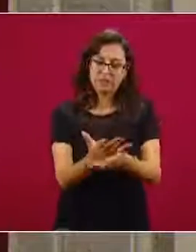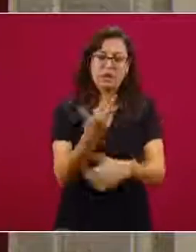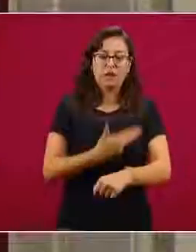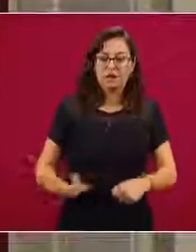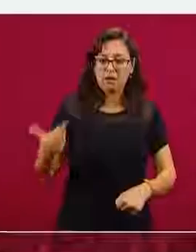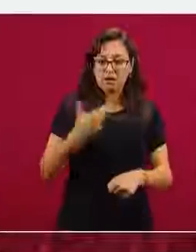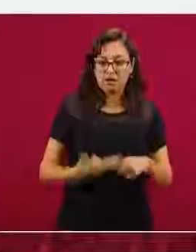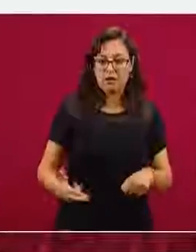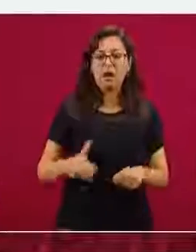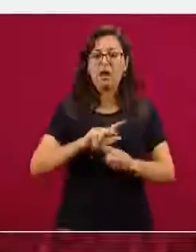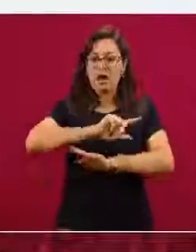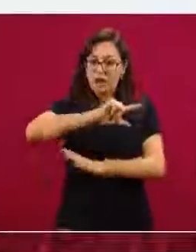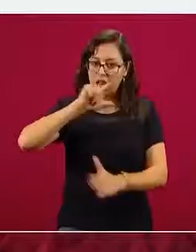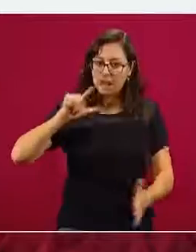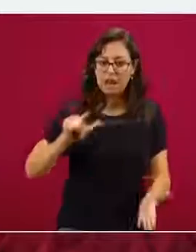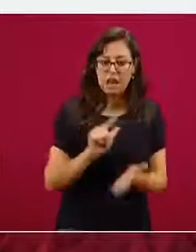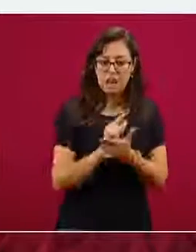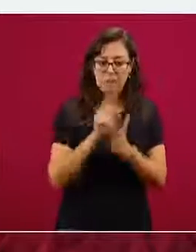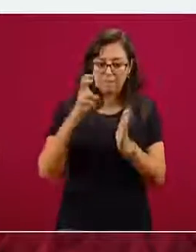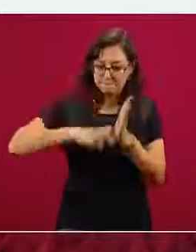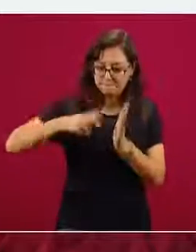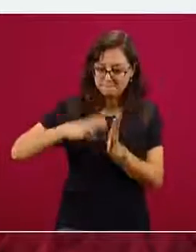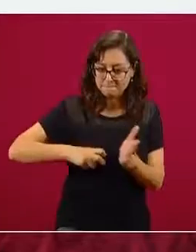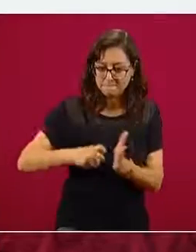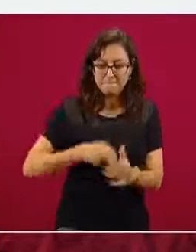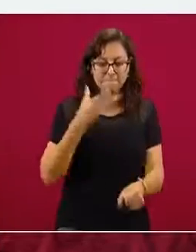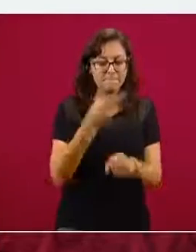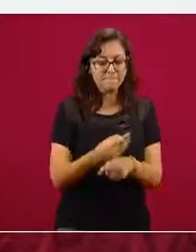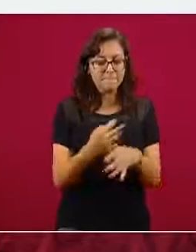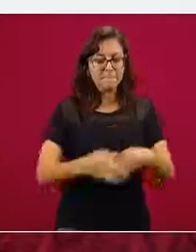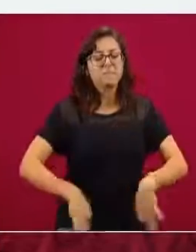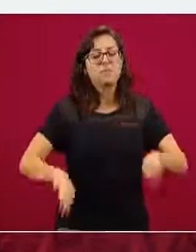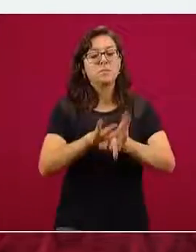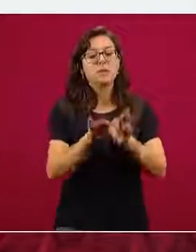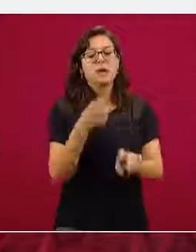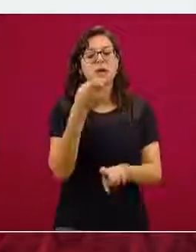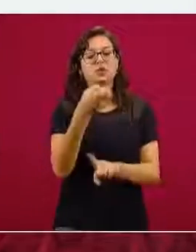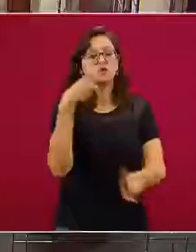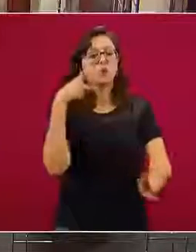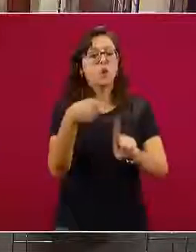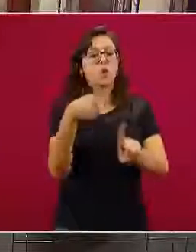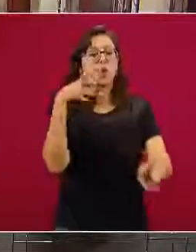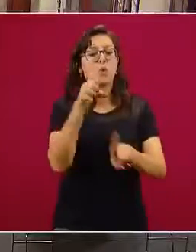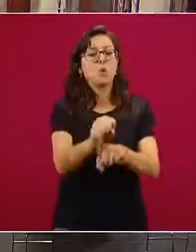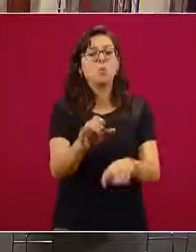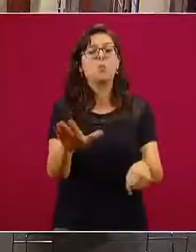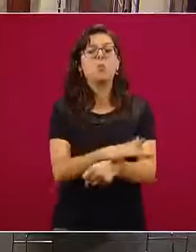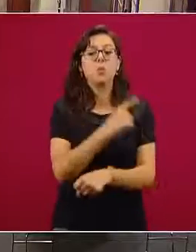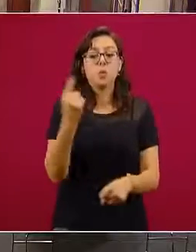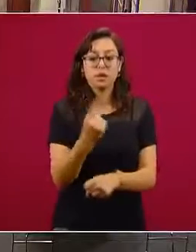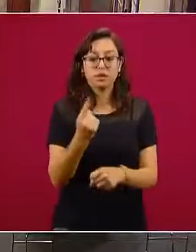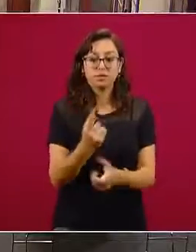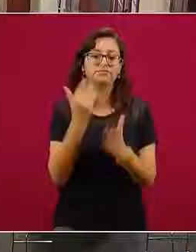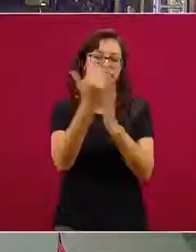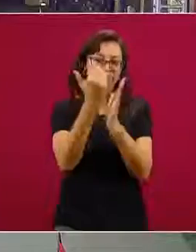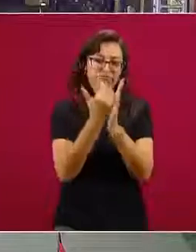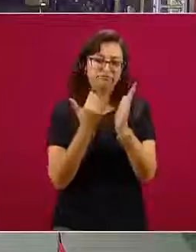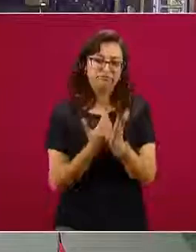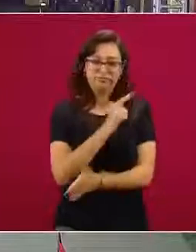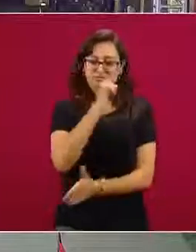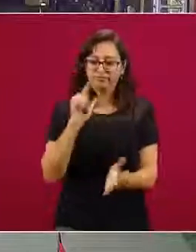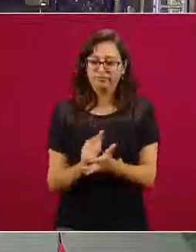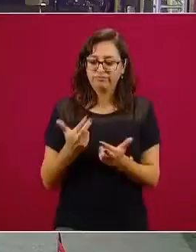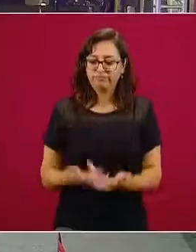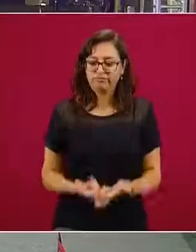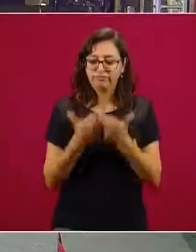también medidas legales importantes. Pero de nuevo, esto se logró gracias a que había un marco de actuación robusto y que estaban